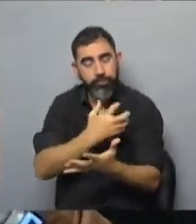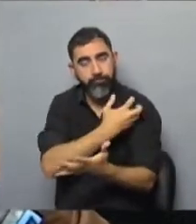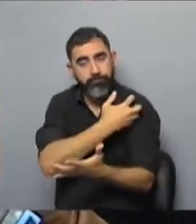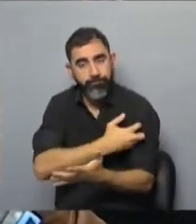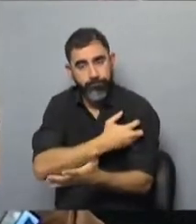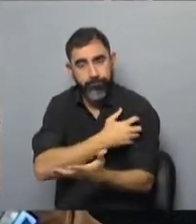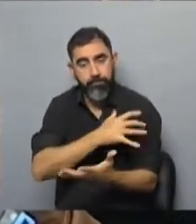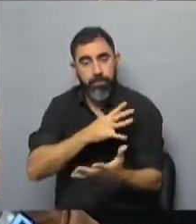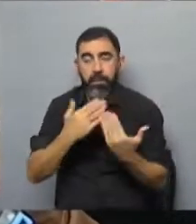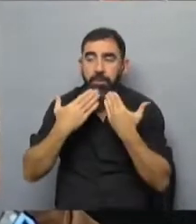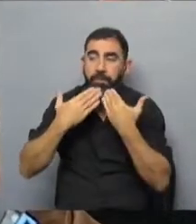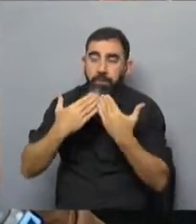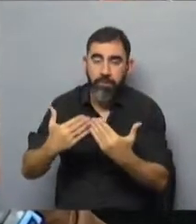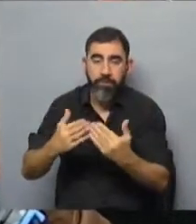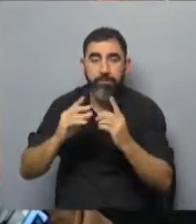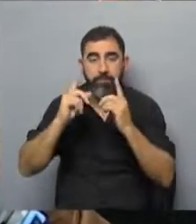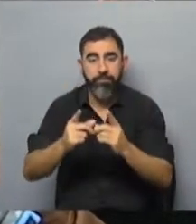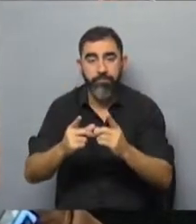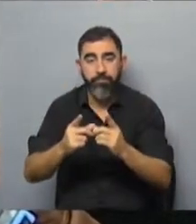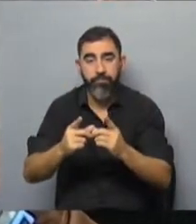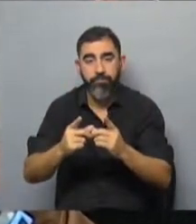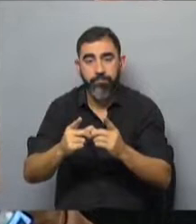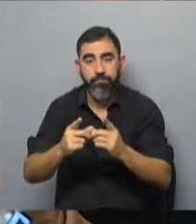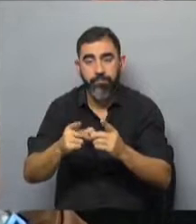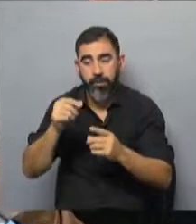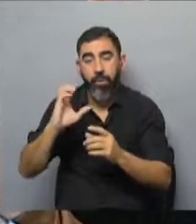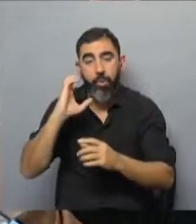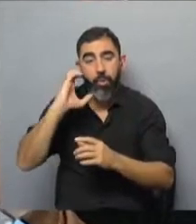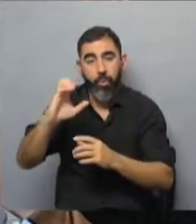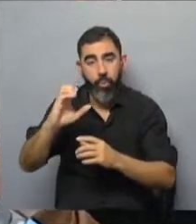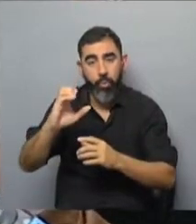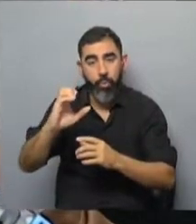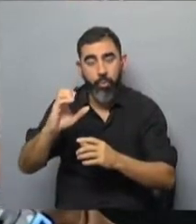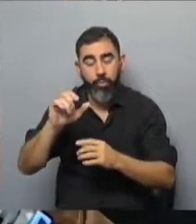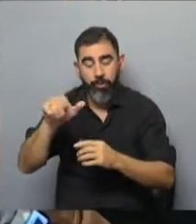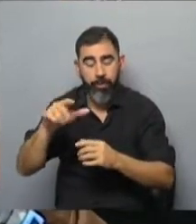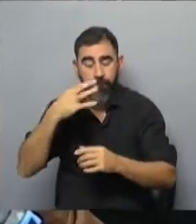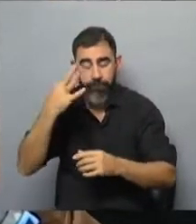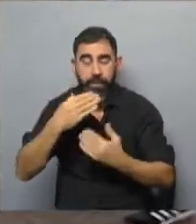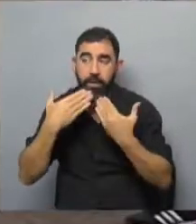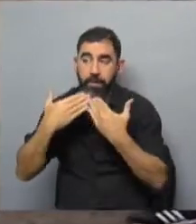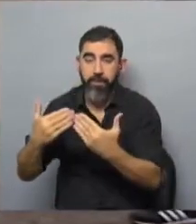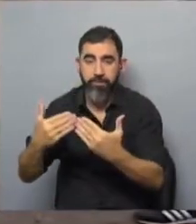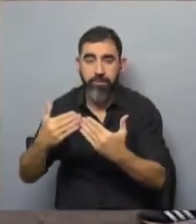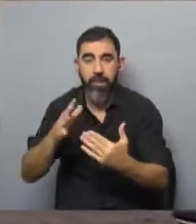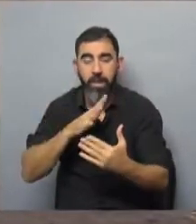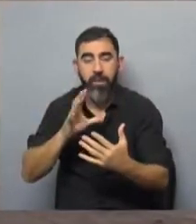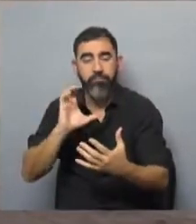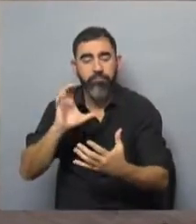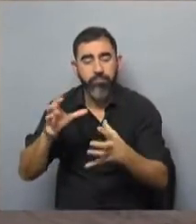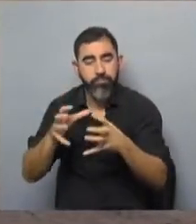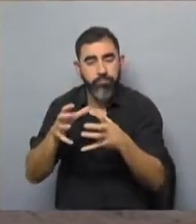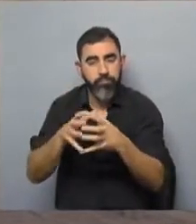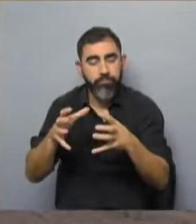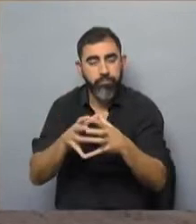vulnerable. Agradezco profundamente a este club, ¿verdad?, del Bardisol, que tiene un equipo